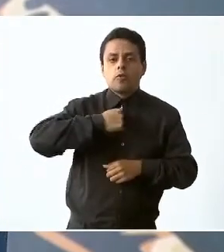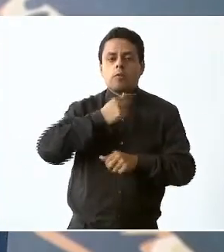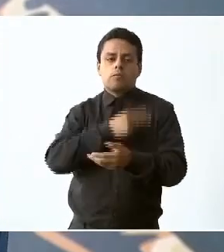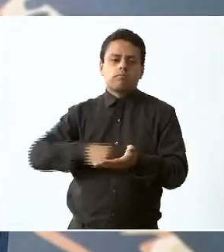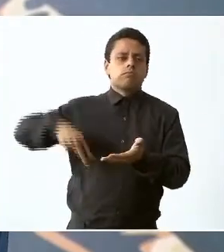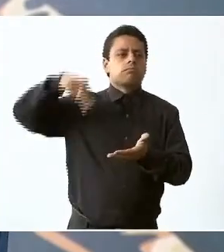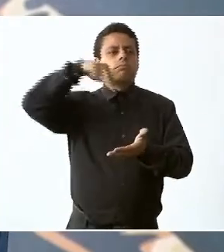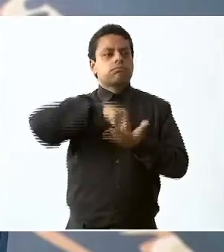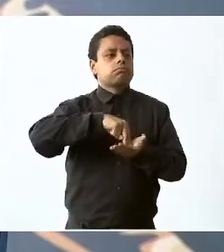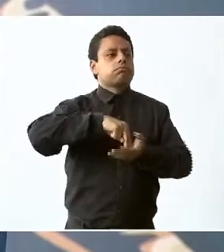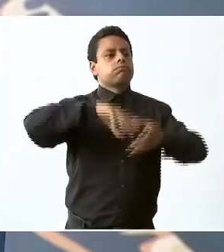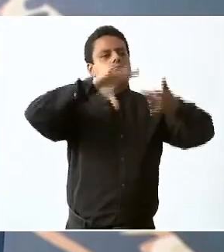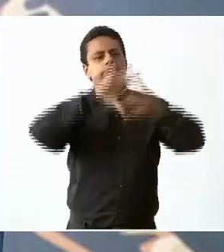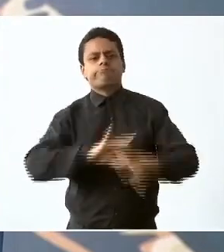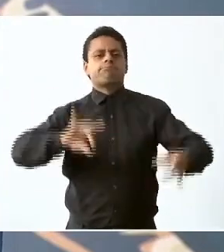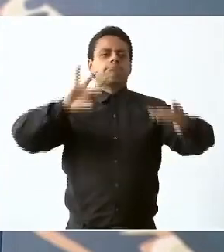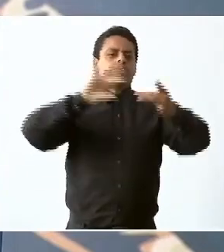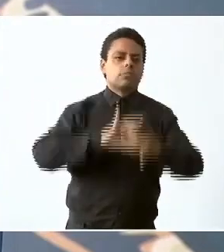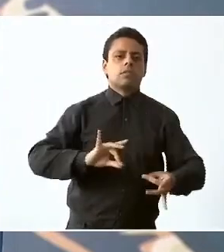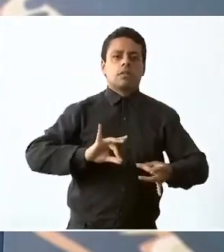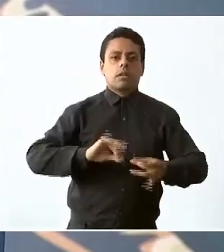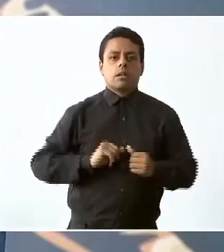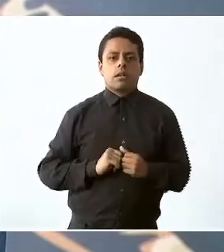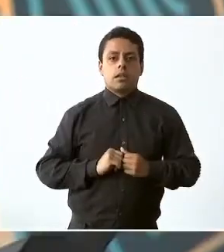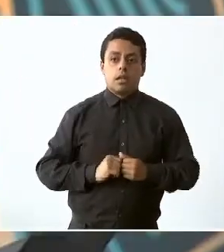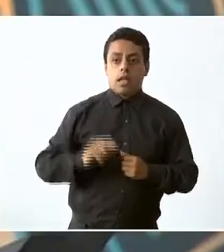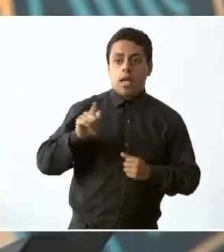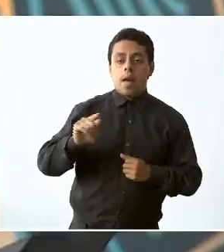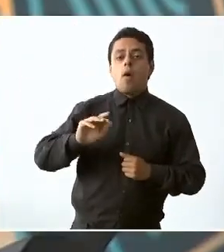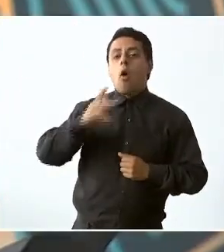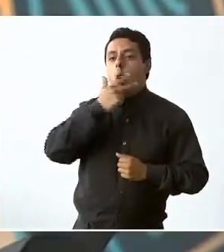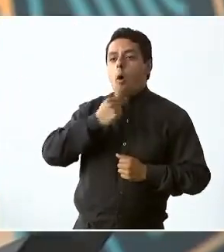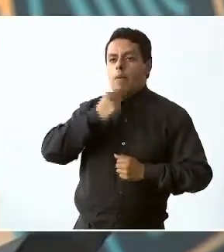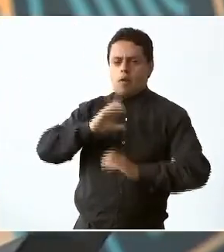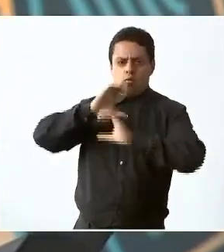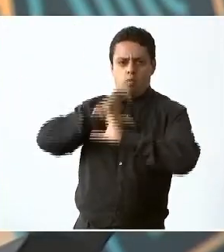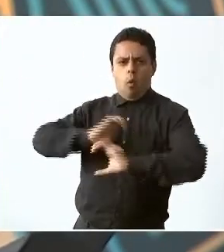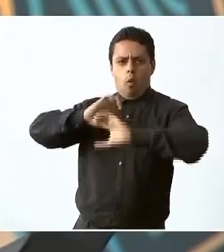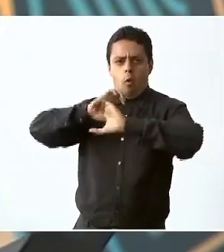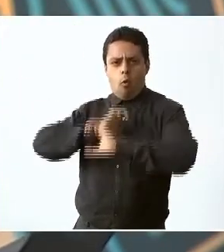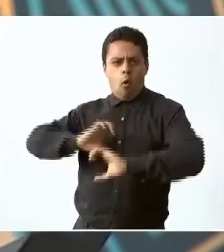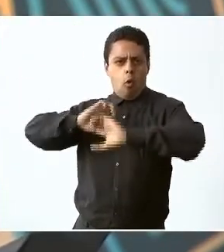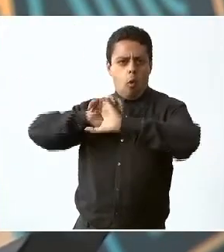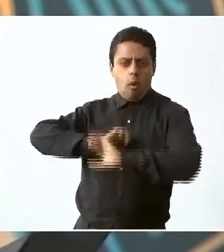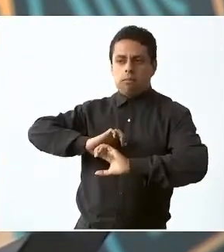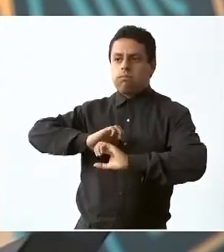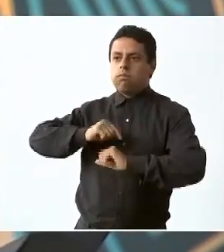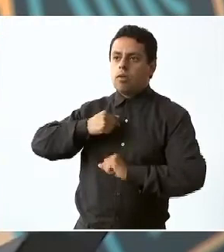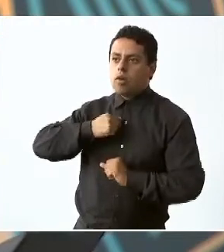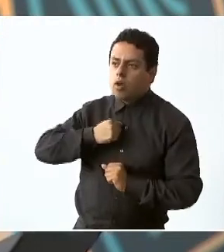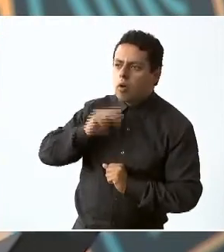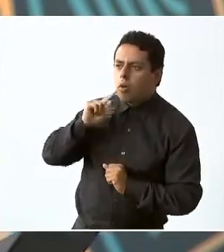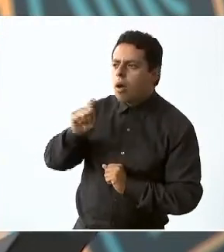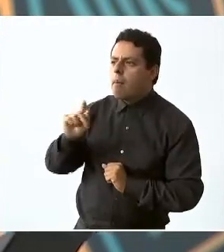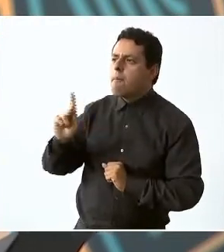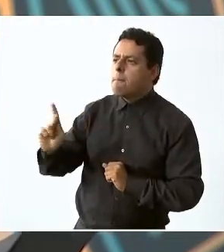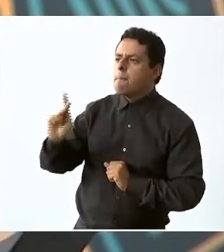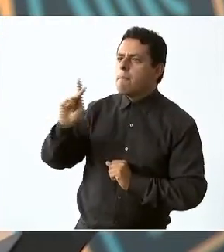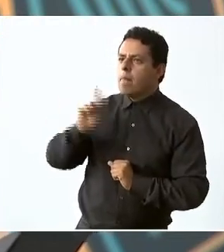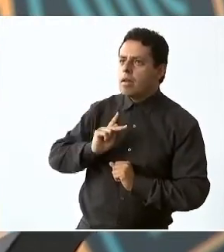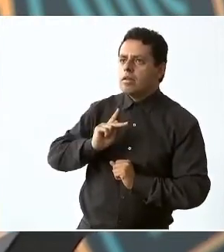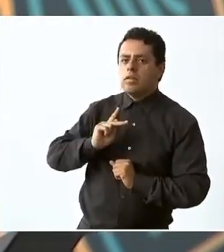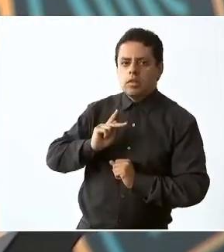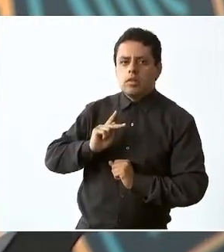mitad del foro. A la manera del tenor que imita la gutural modulación del bajo, para